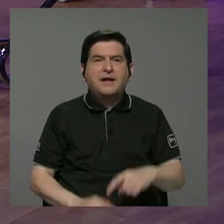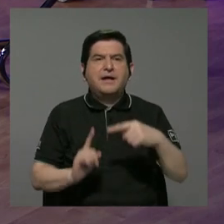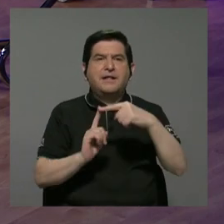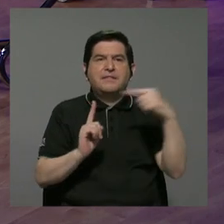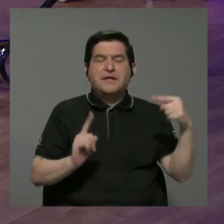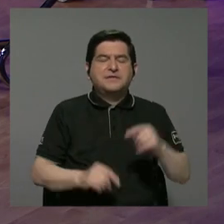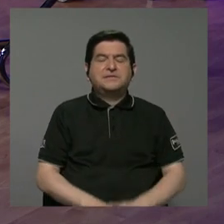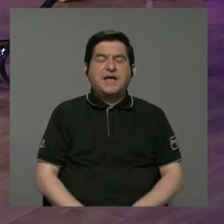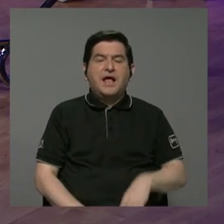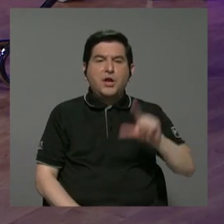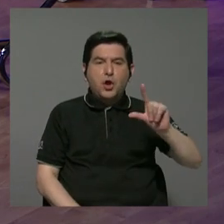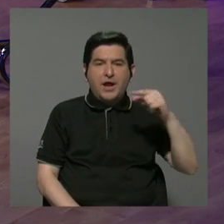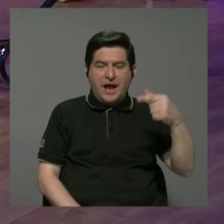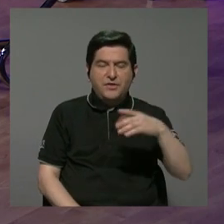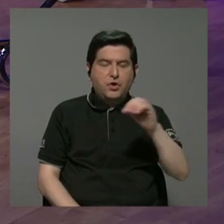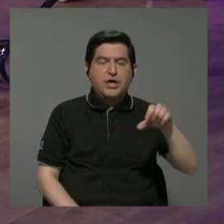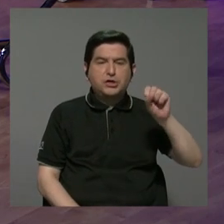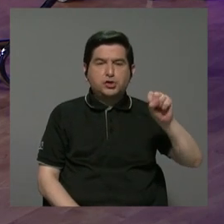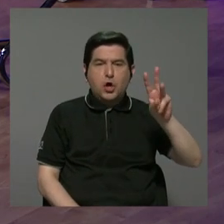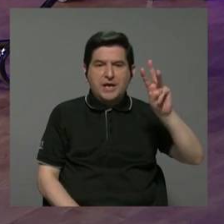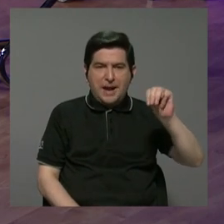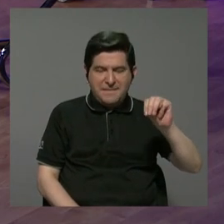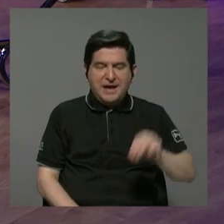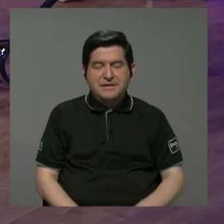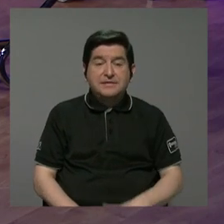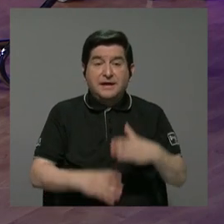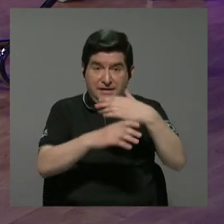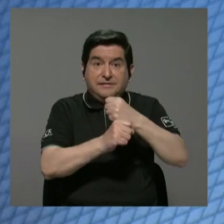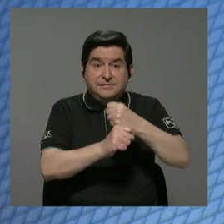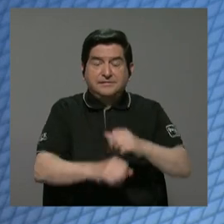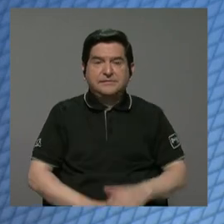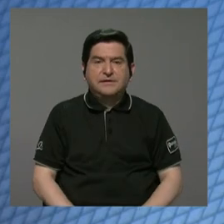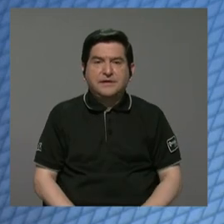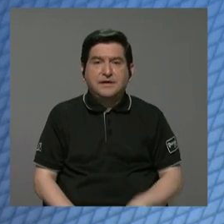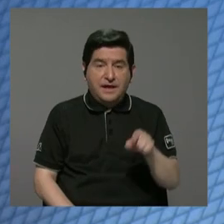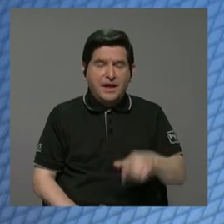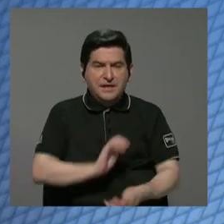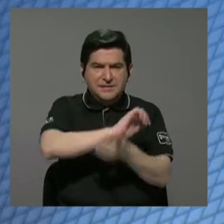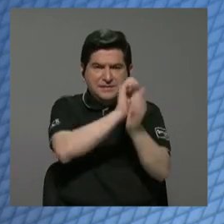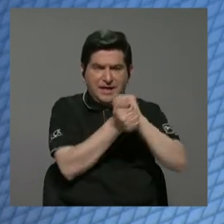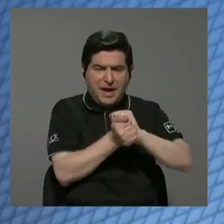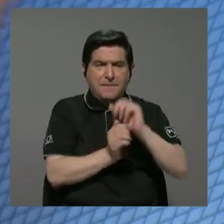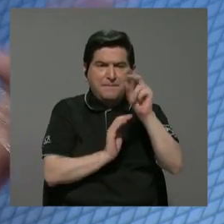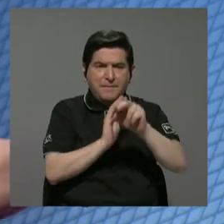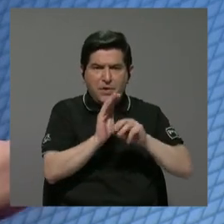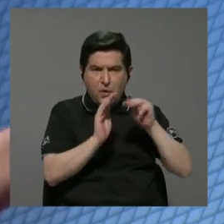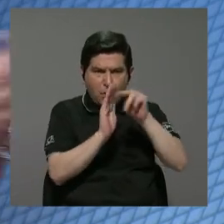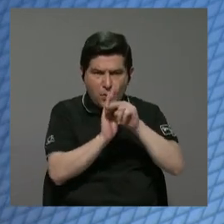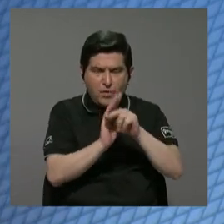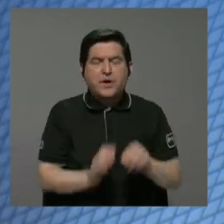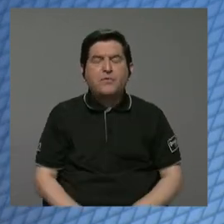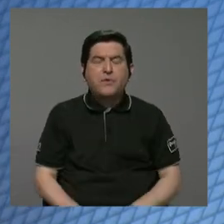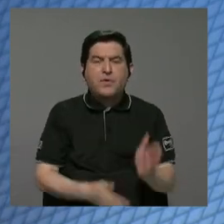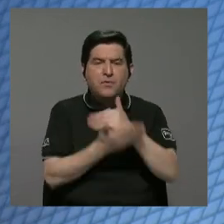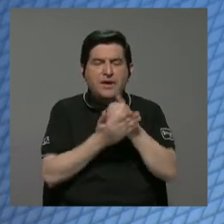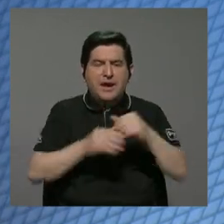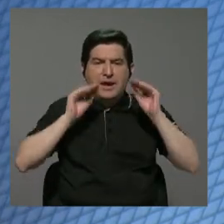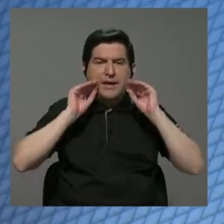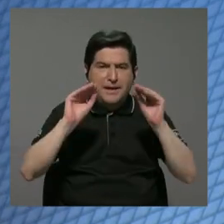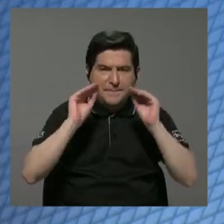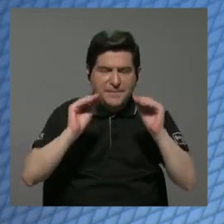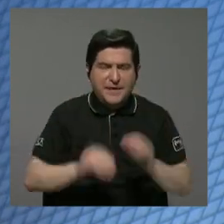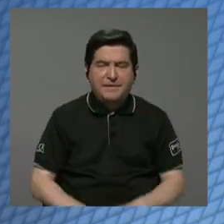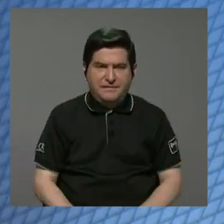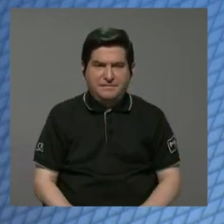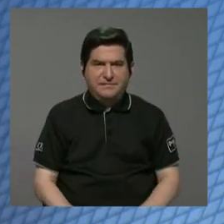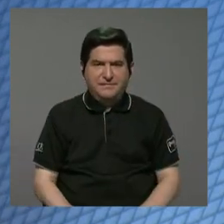don Leonardo Garnier y Sonia Marta se hizo en este país. Una reforma curricular que tocó la parte académica, la parte de la